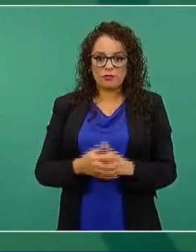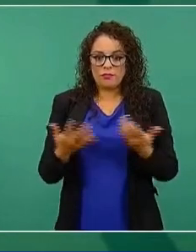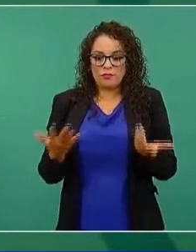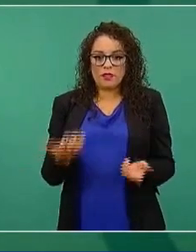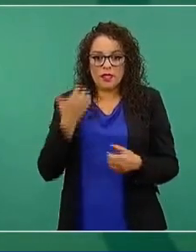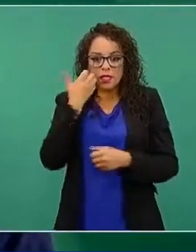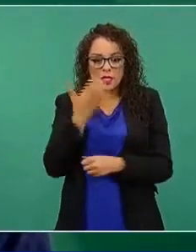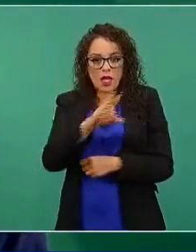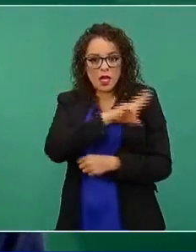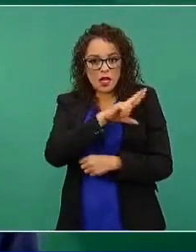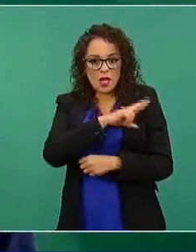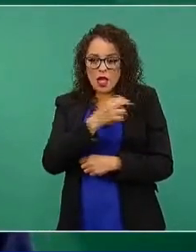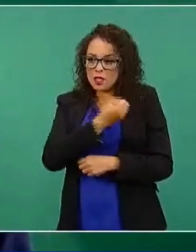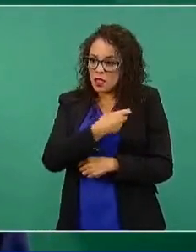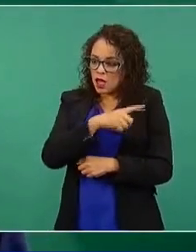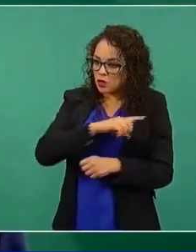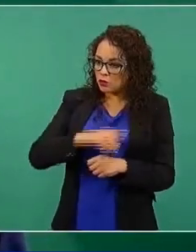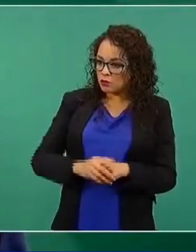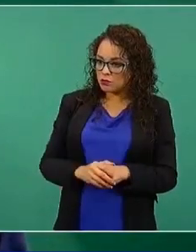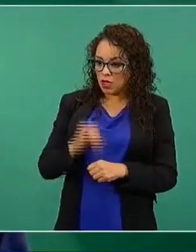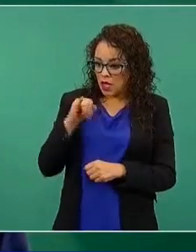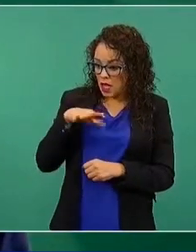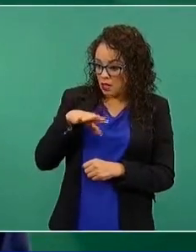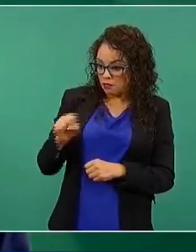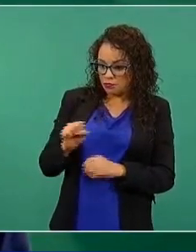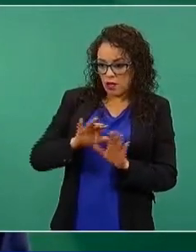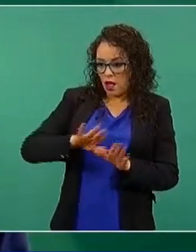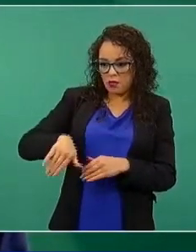privatización de la seguridad social,